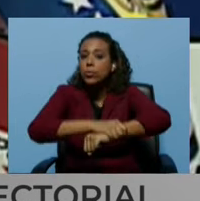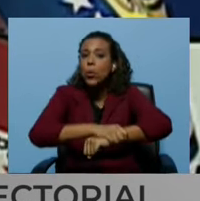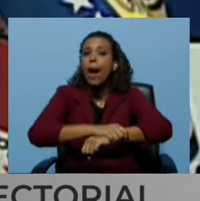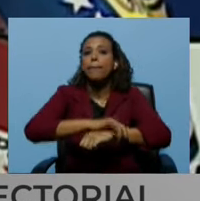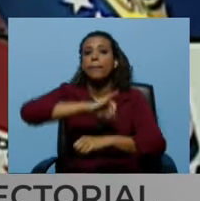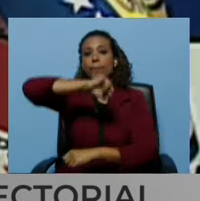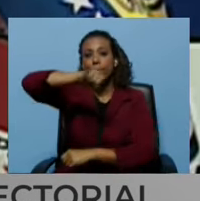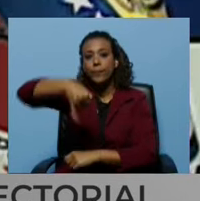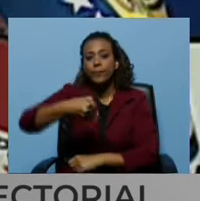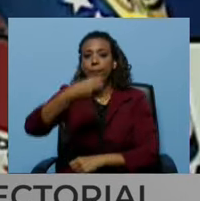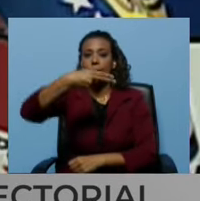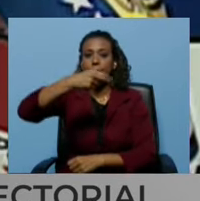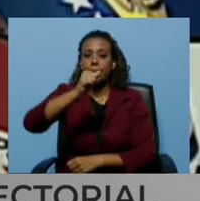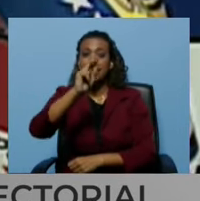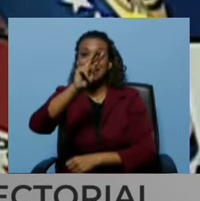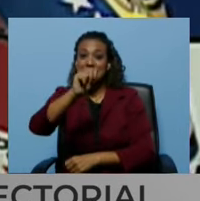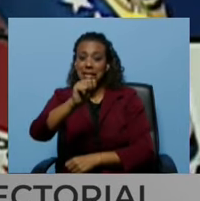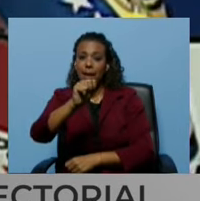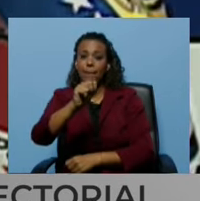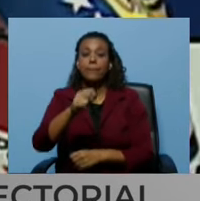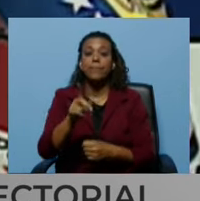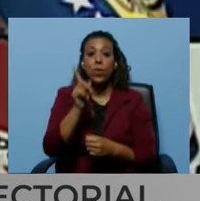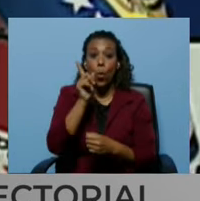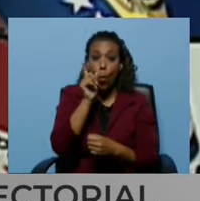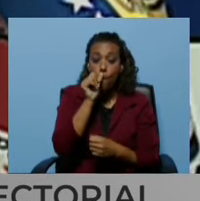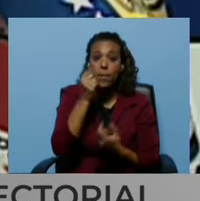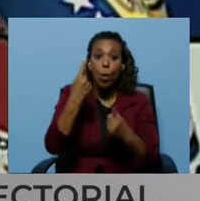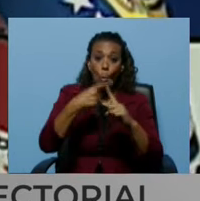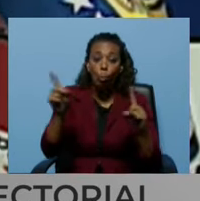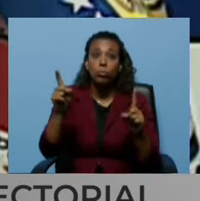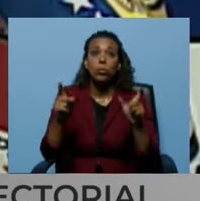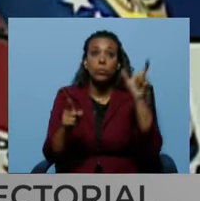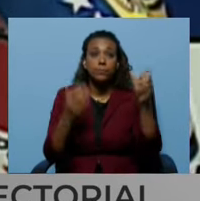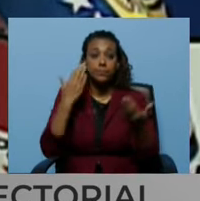Jan Darmozal, por favor,